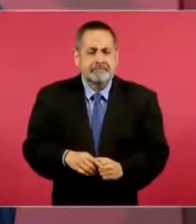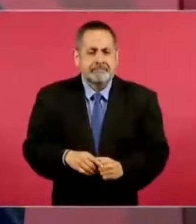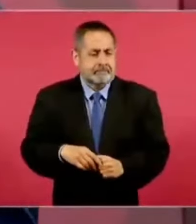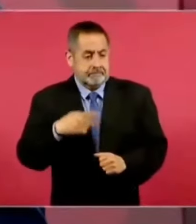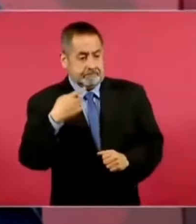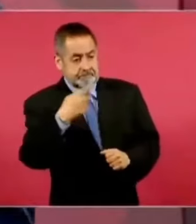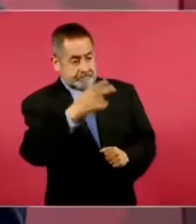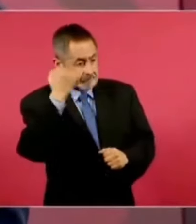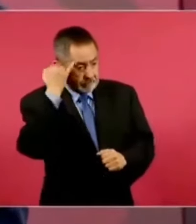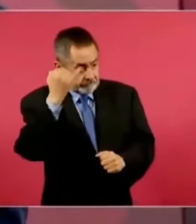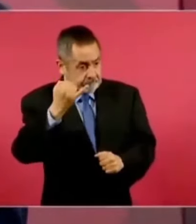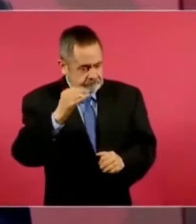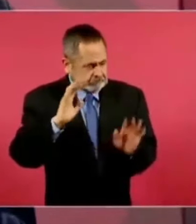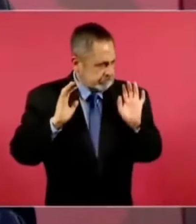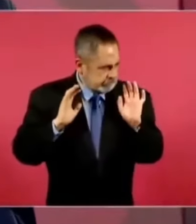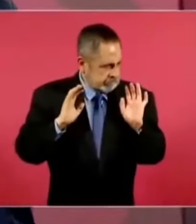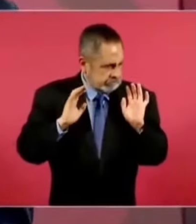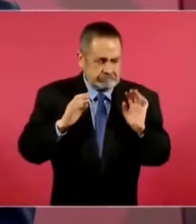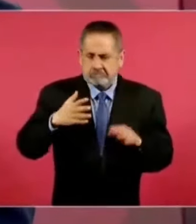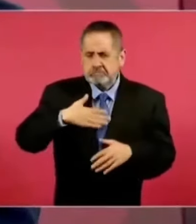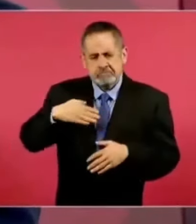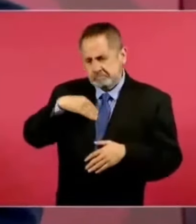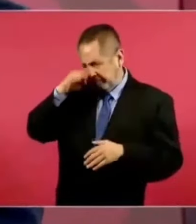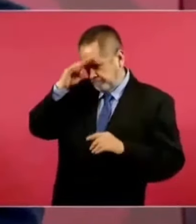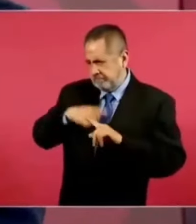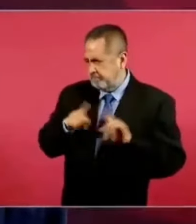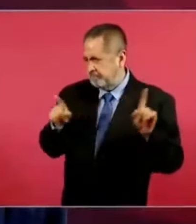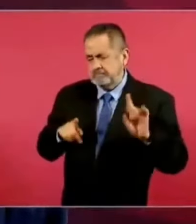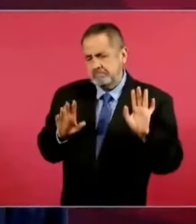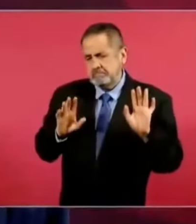ideas distintas,